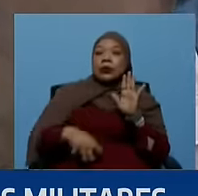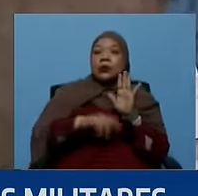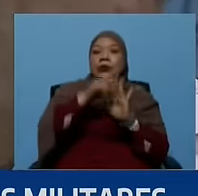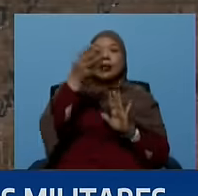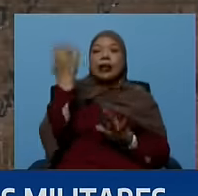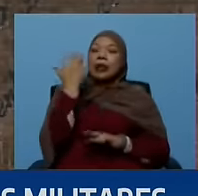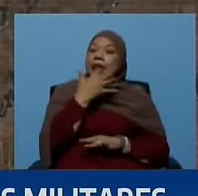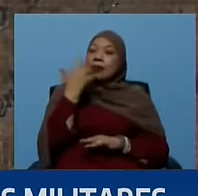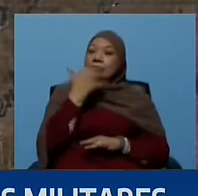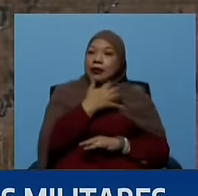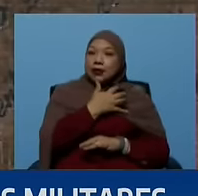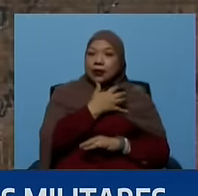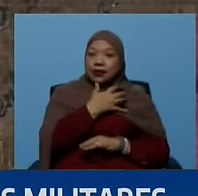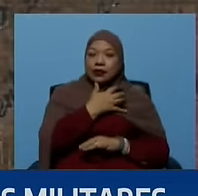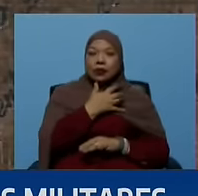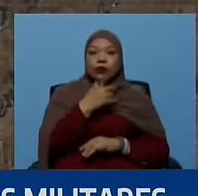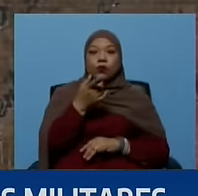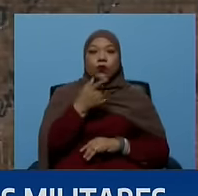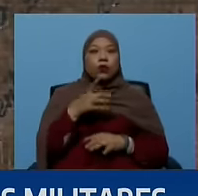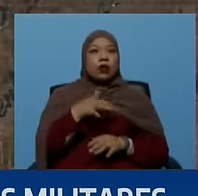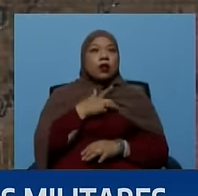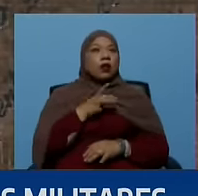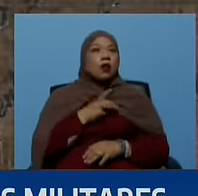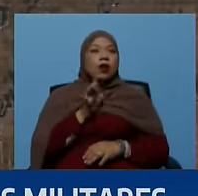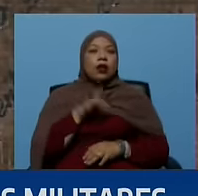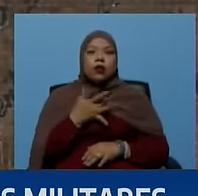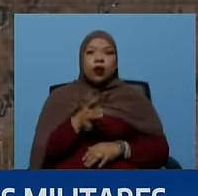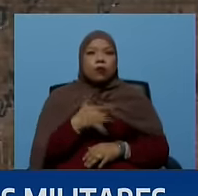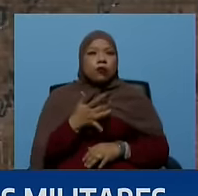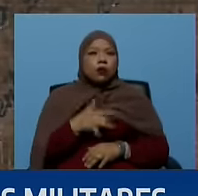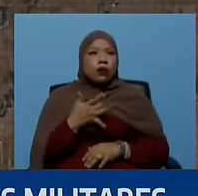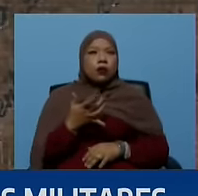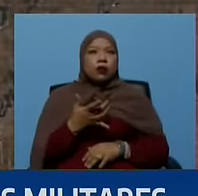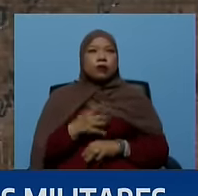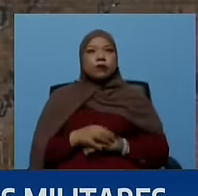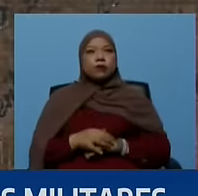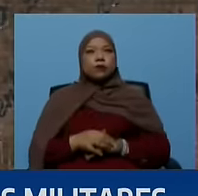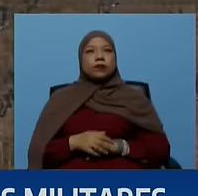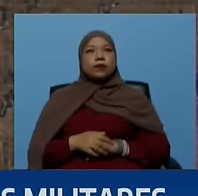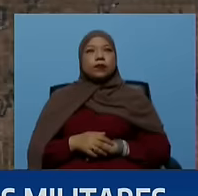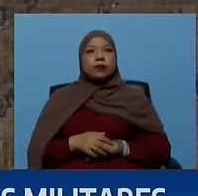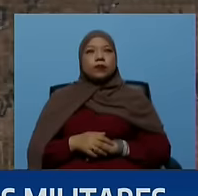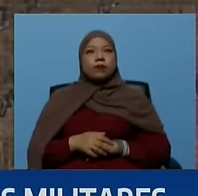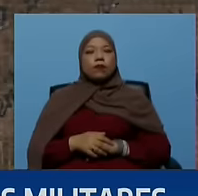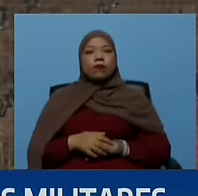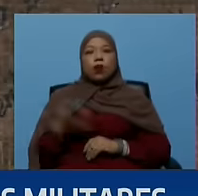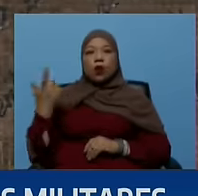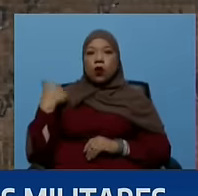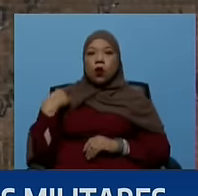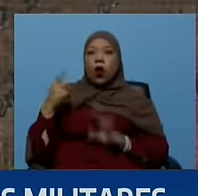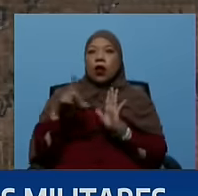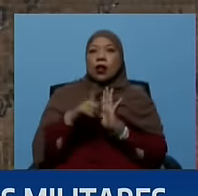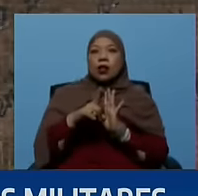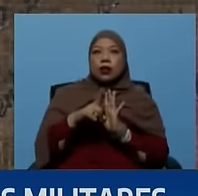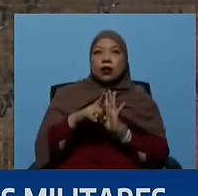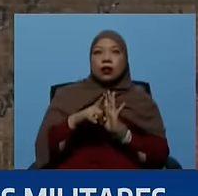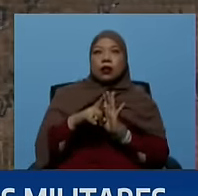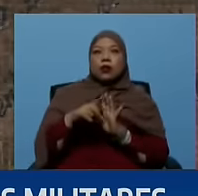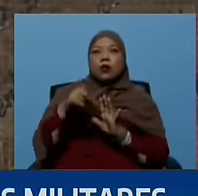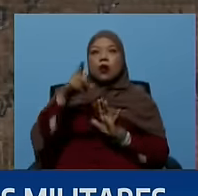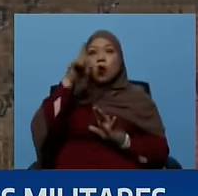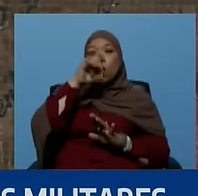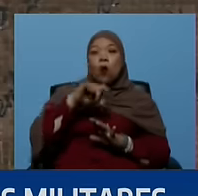alta porque yo estoy muy emocionado porque me he trasladado en